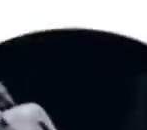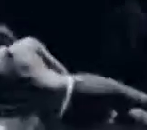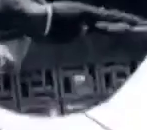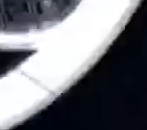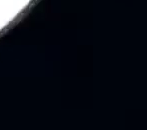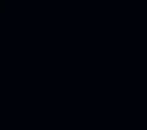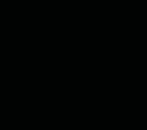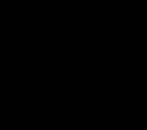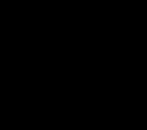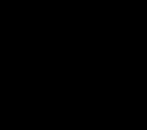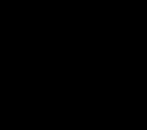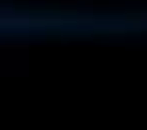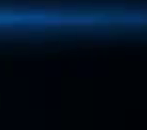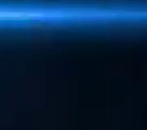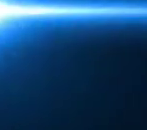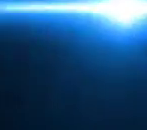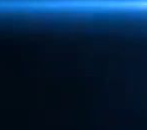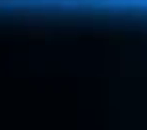será eso?